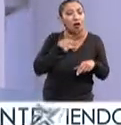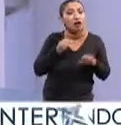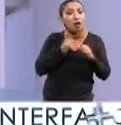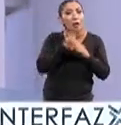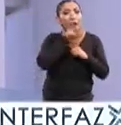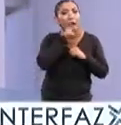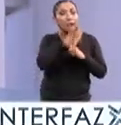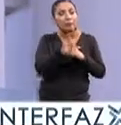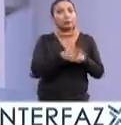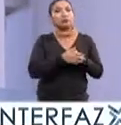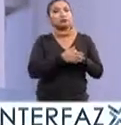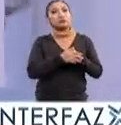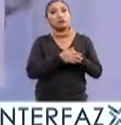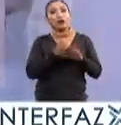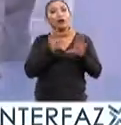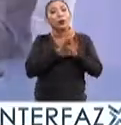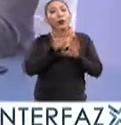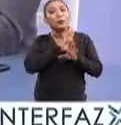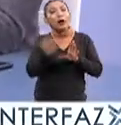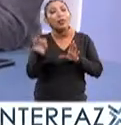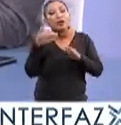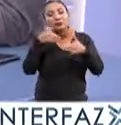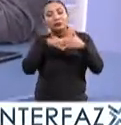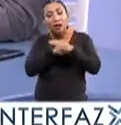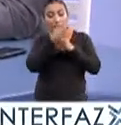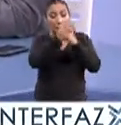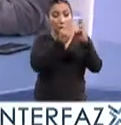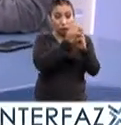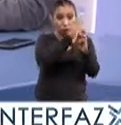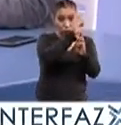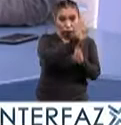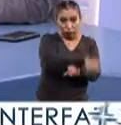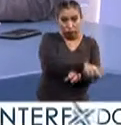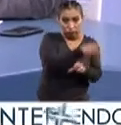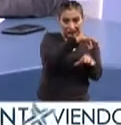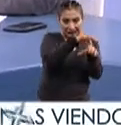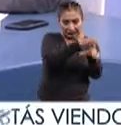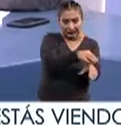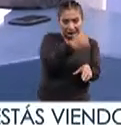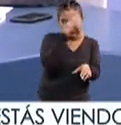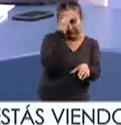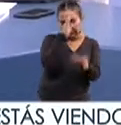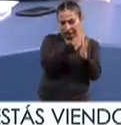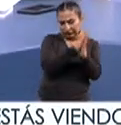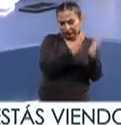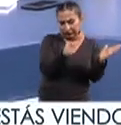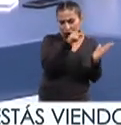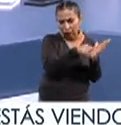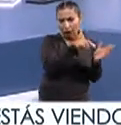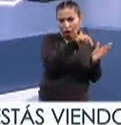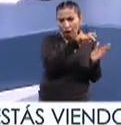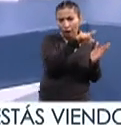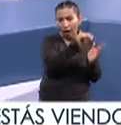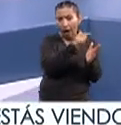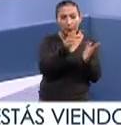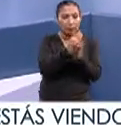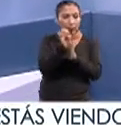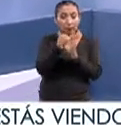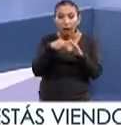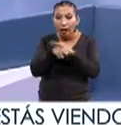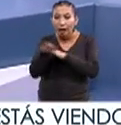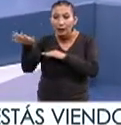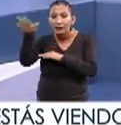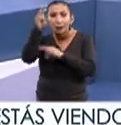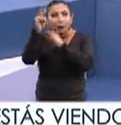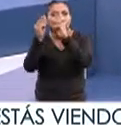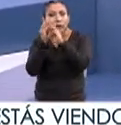con palabras y cómo podrías acceder del mundo racional, de la racionalidad literaria de una novela, por ejemplo, a